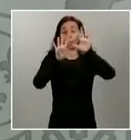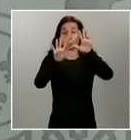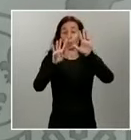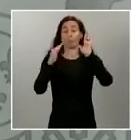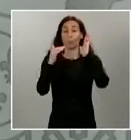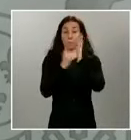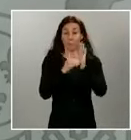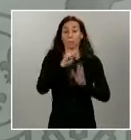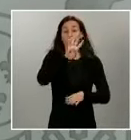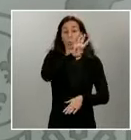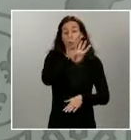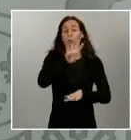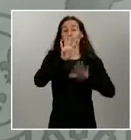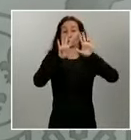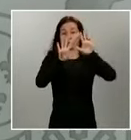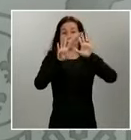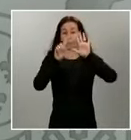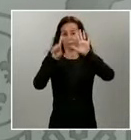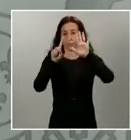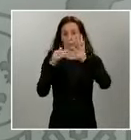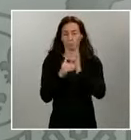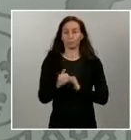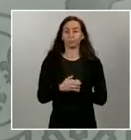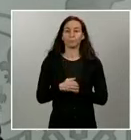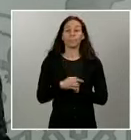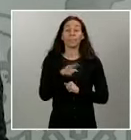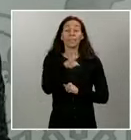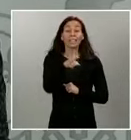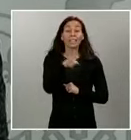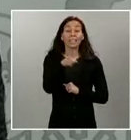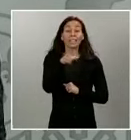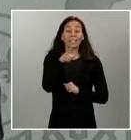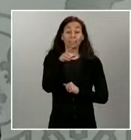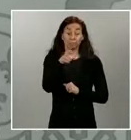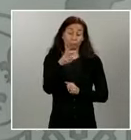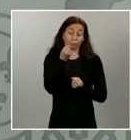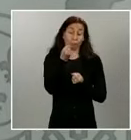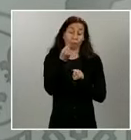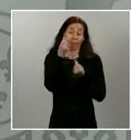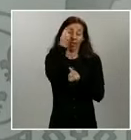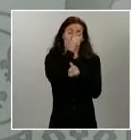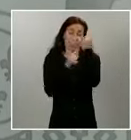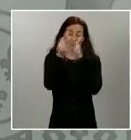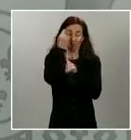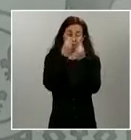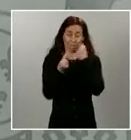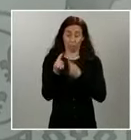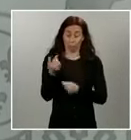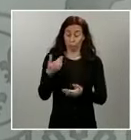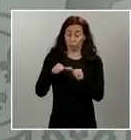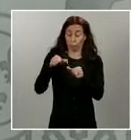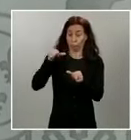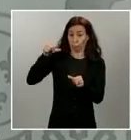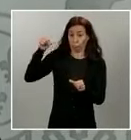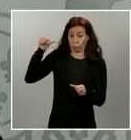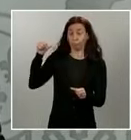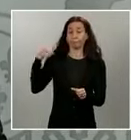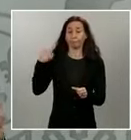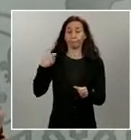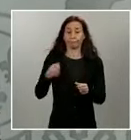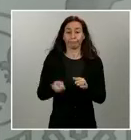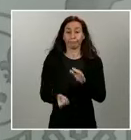169.496. Y en base a estas cifras, como ya también les venimos comentando todos estos días pasados, el incremento en el número de